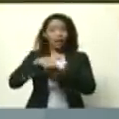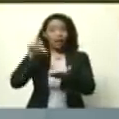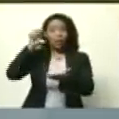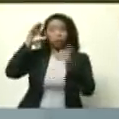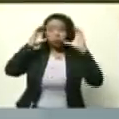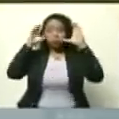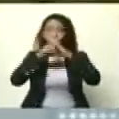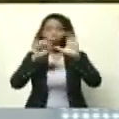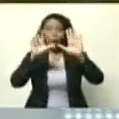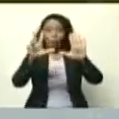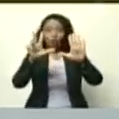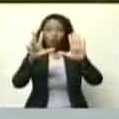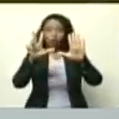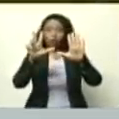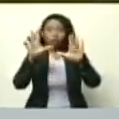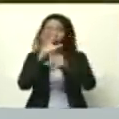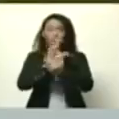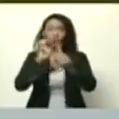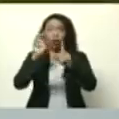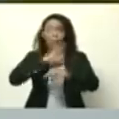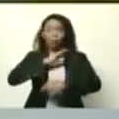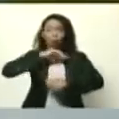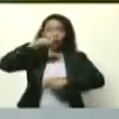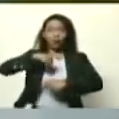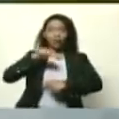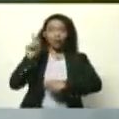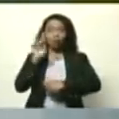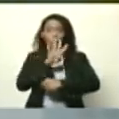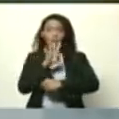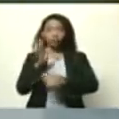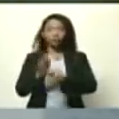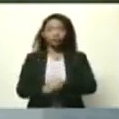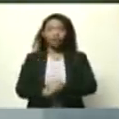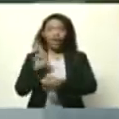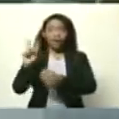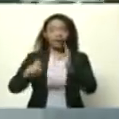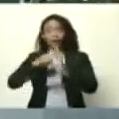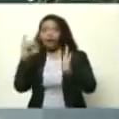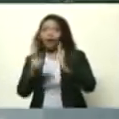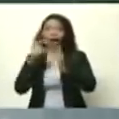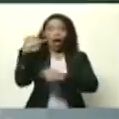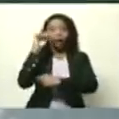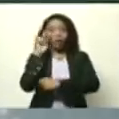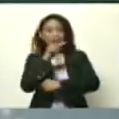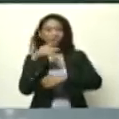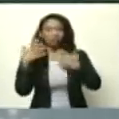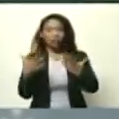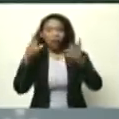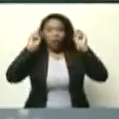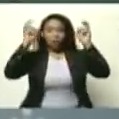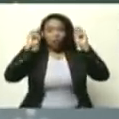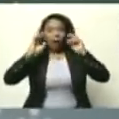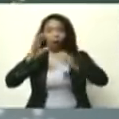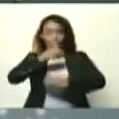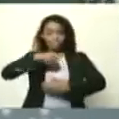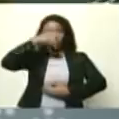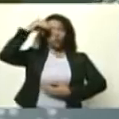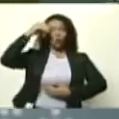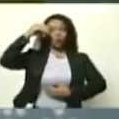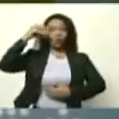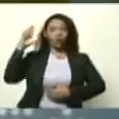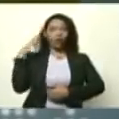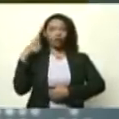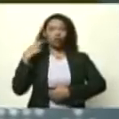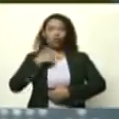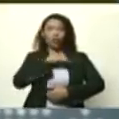de los 8 patrimonios culturales. Y estos patrimonios culturales en general tienen que ver con los elementos espirituales y religiosos de